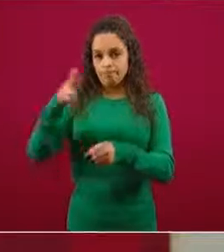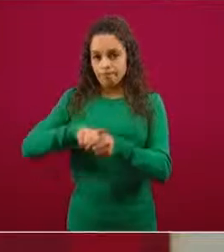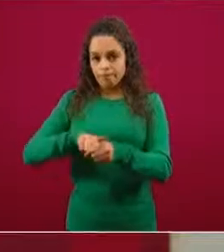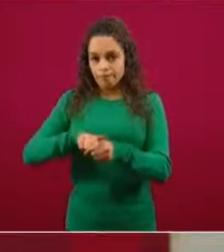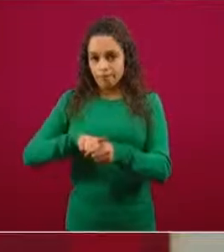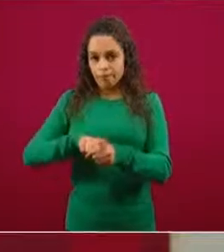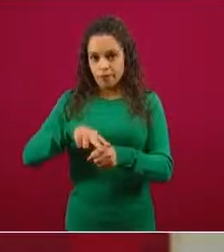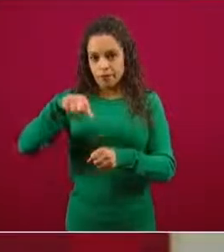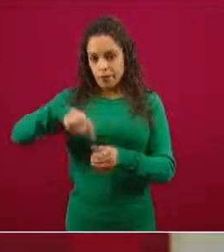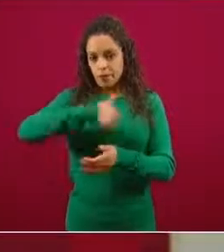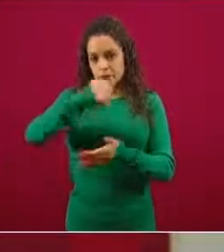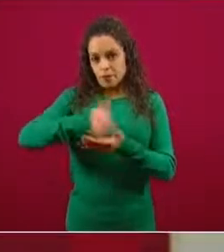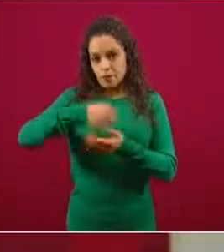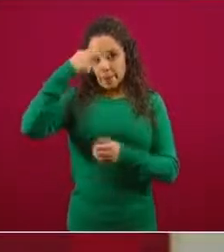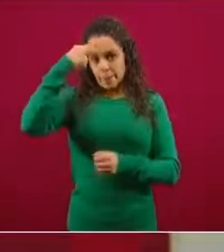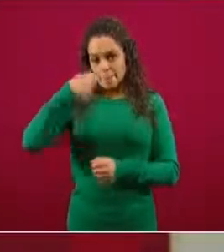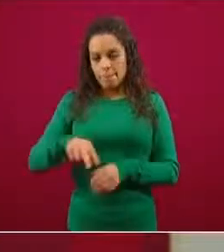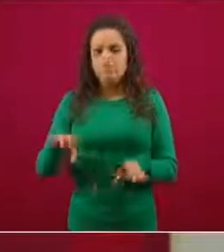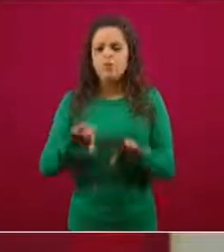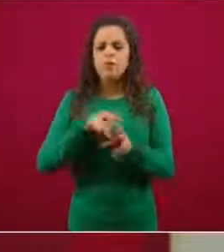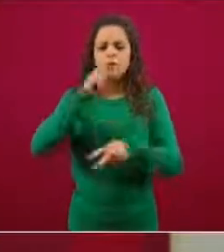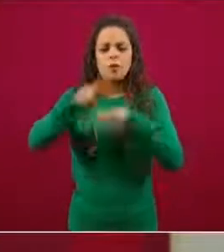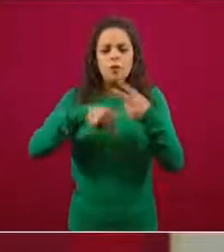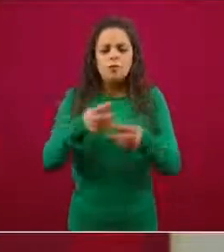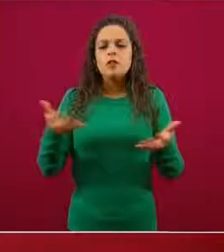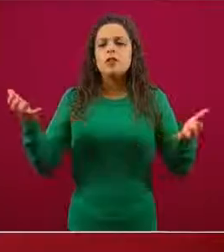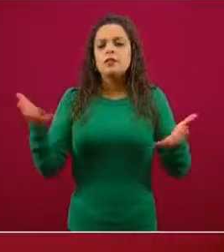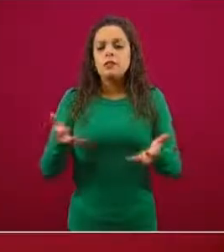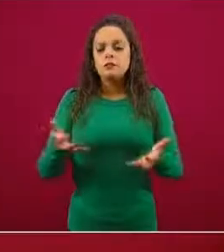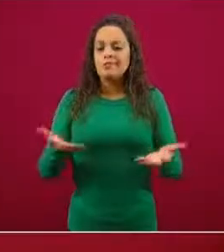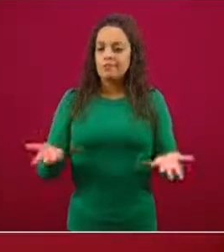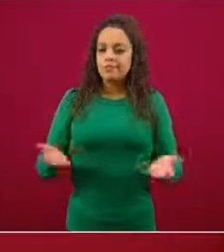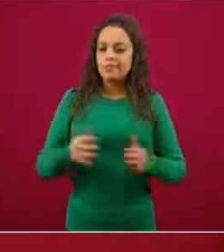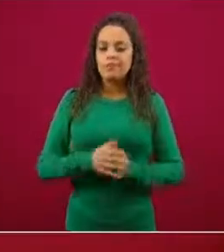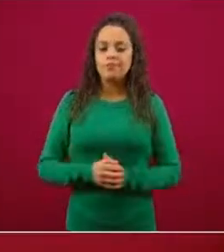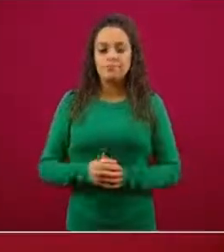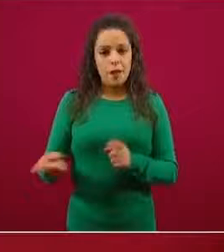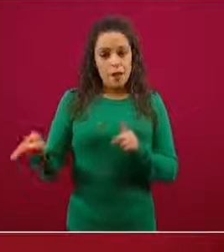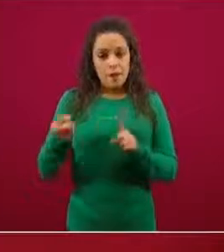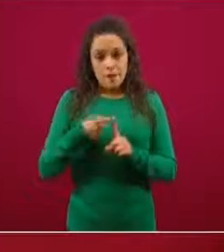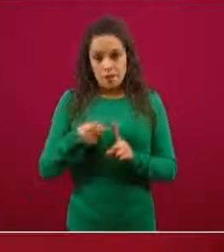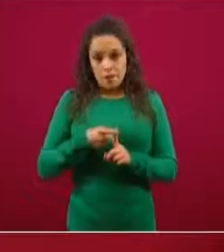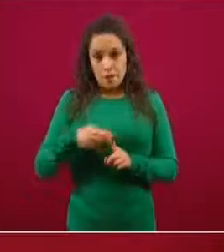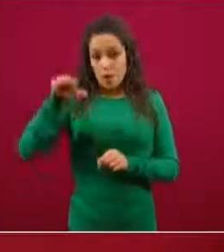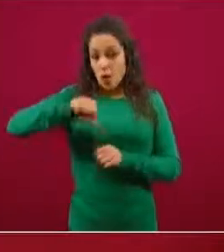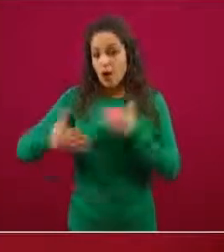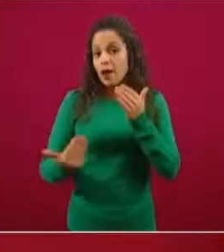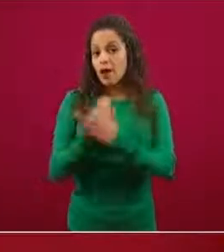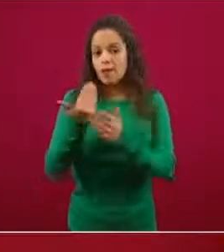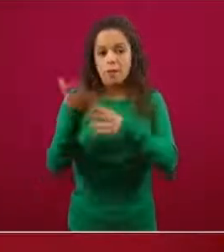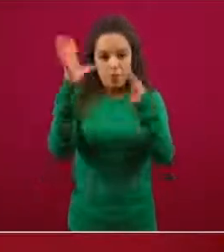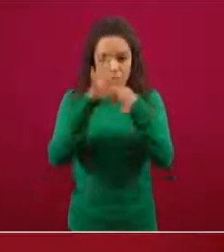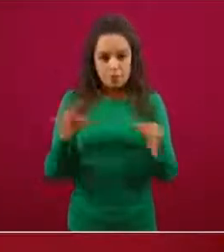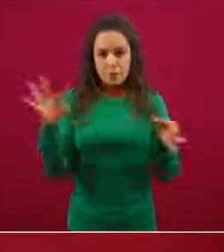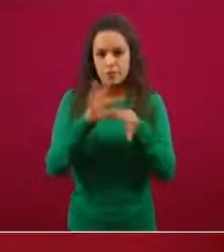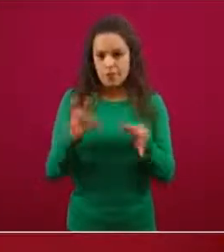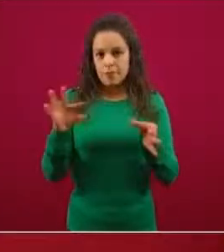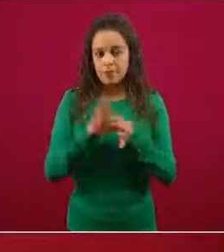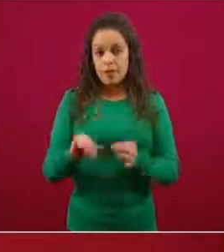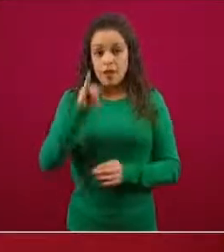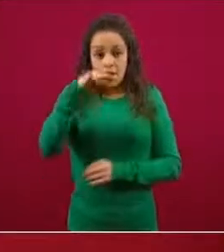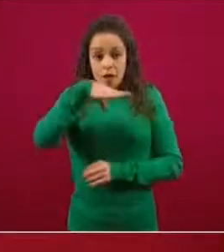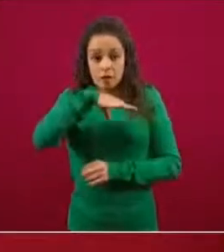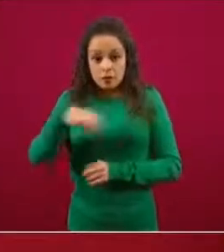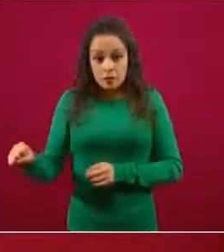ante esta situación? Pues primero lo que se presentó el día de hoy en la mañana. El IMSS tiene una